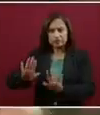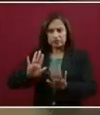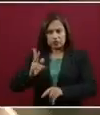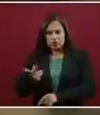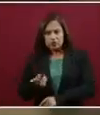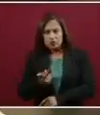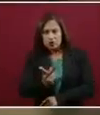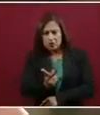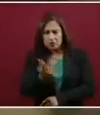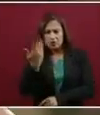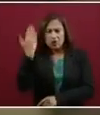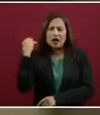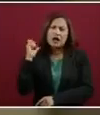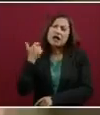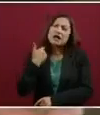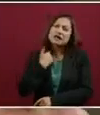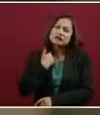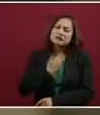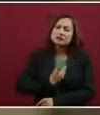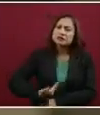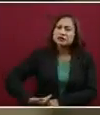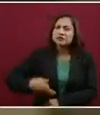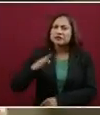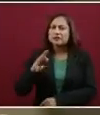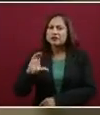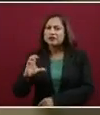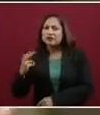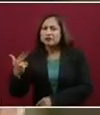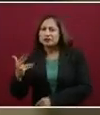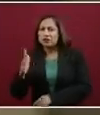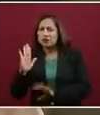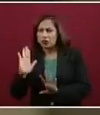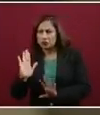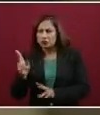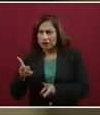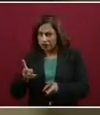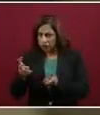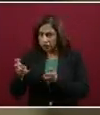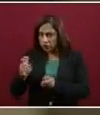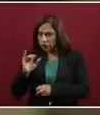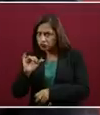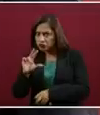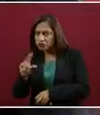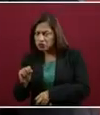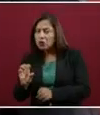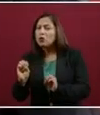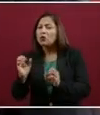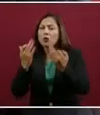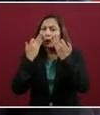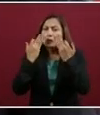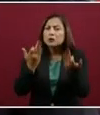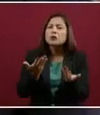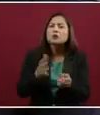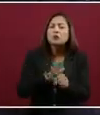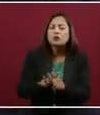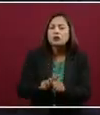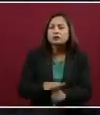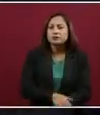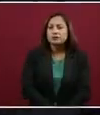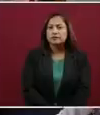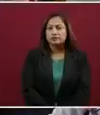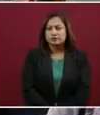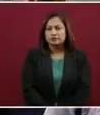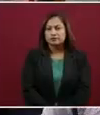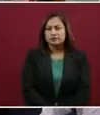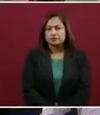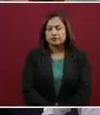el expresidente Calderón dice la verdad, que no robó ni se enriqueció, o hay evidencias de lo contrario? Gracias, señor presidente. No